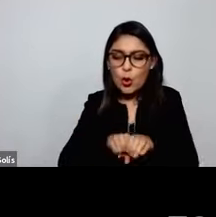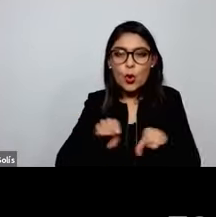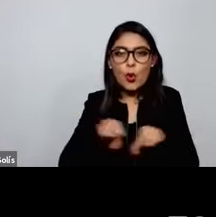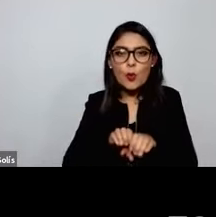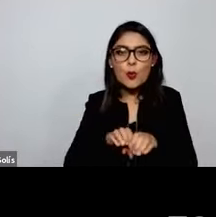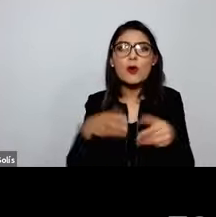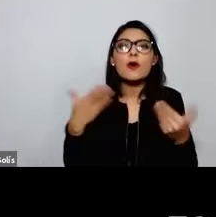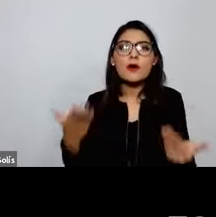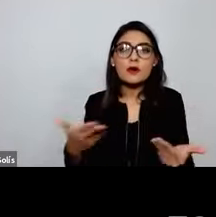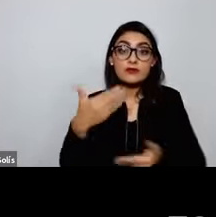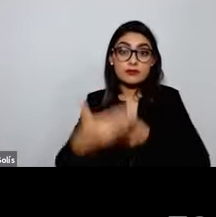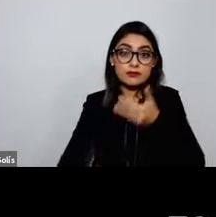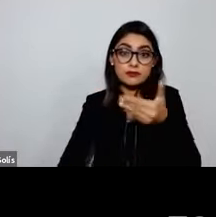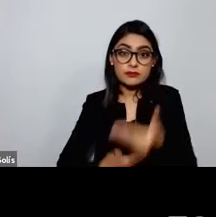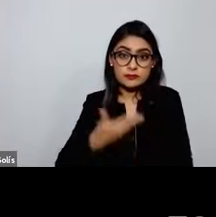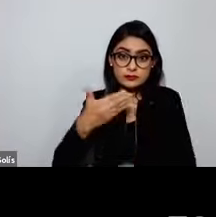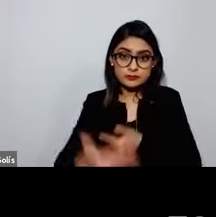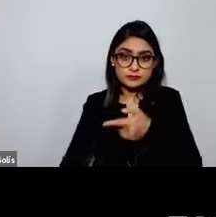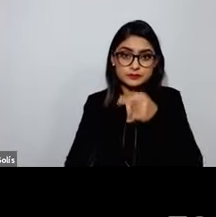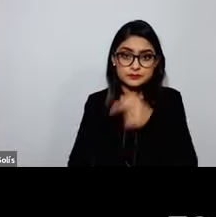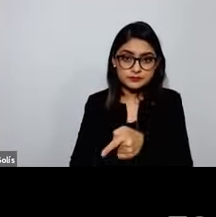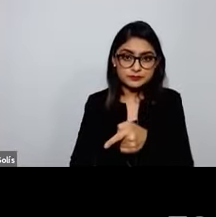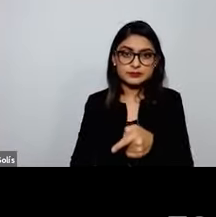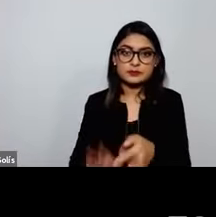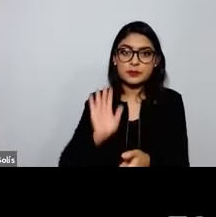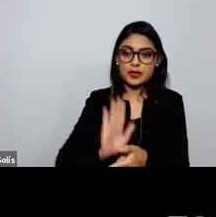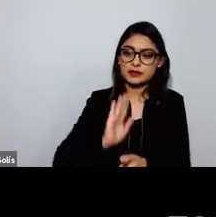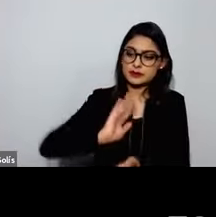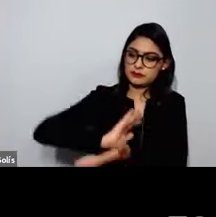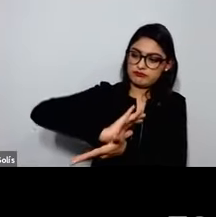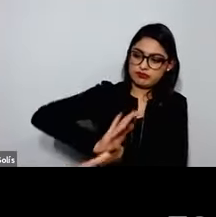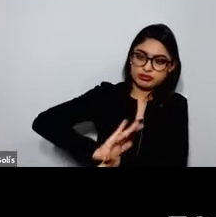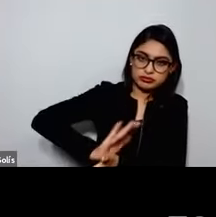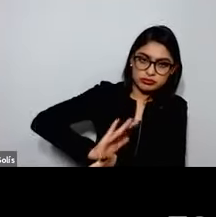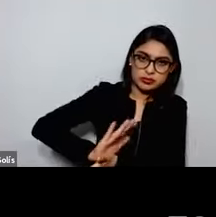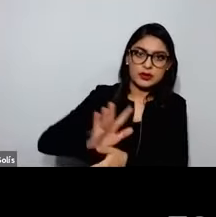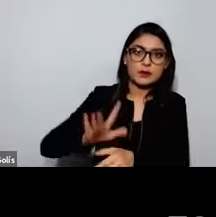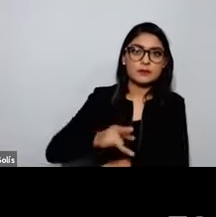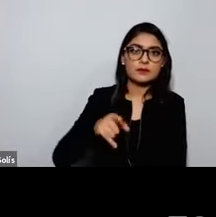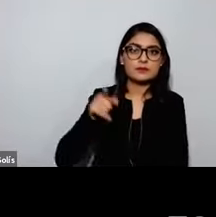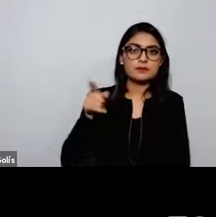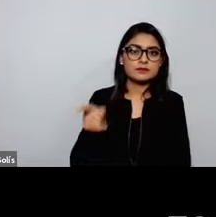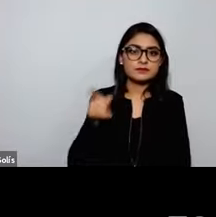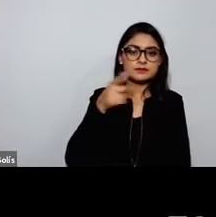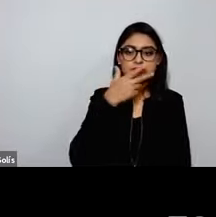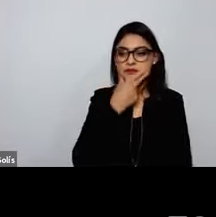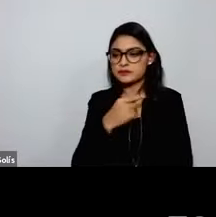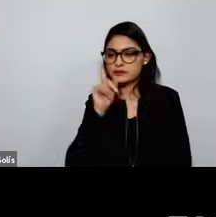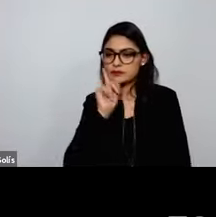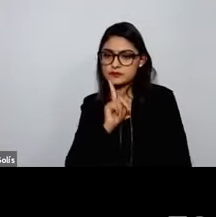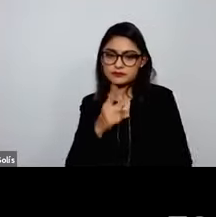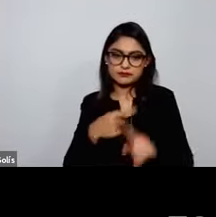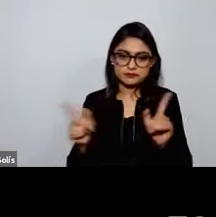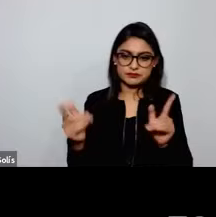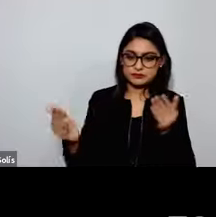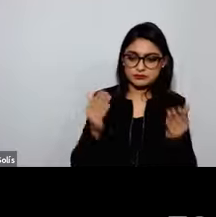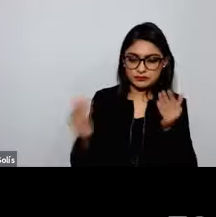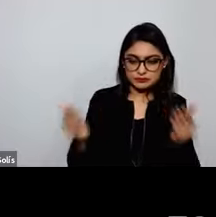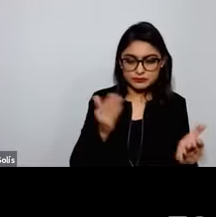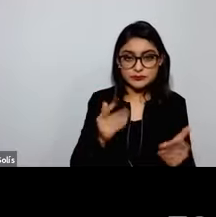no, ¿no?, en la forma en la que se puede discriminar por razón de género. También empieza ya a